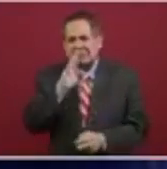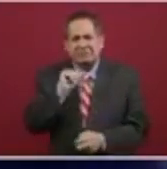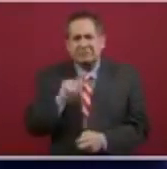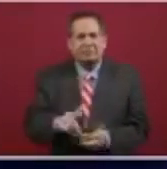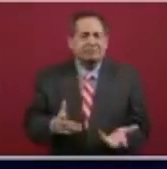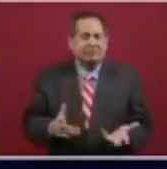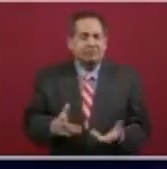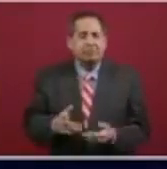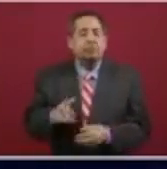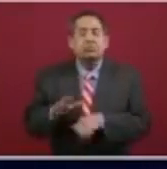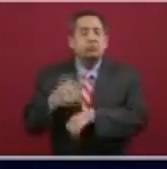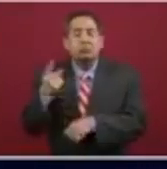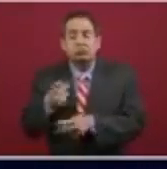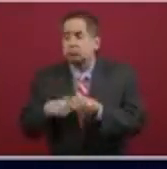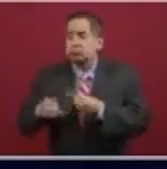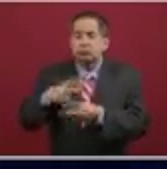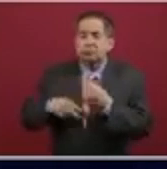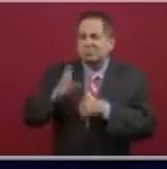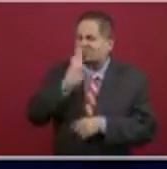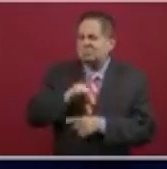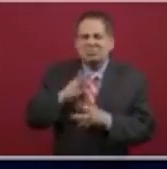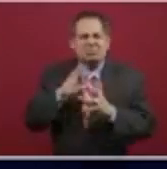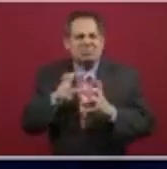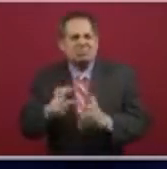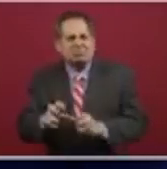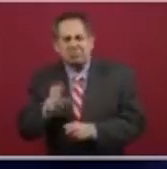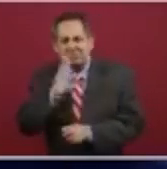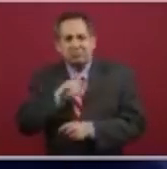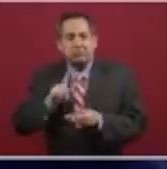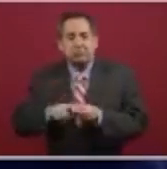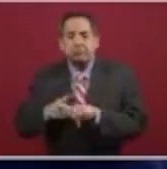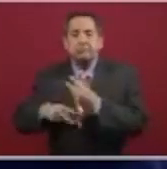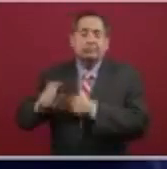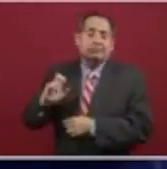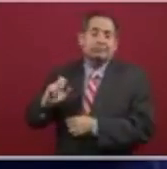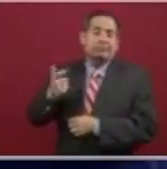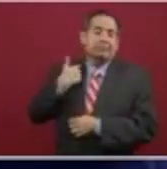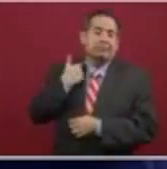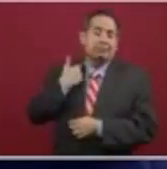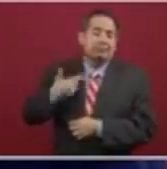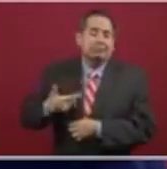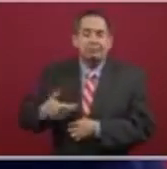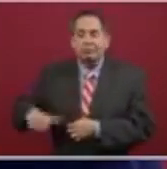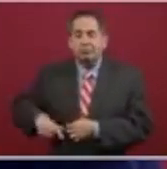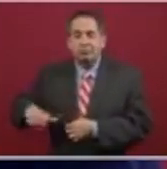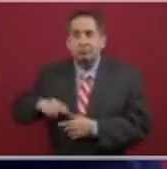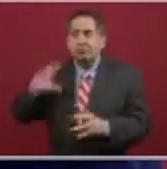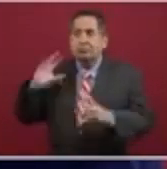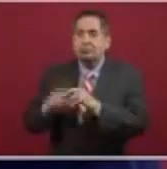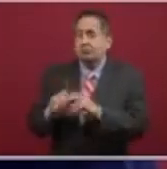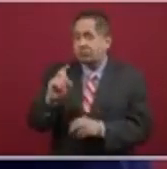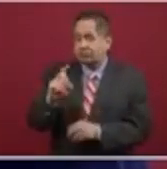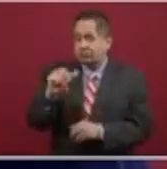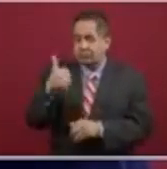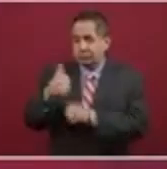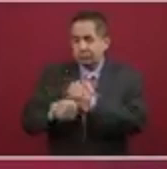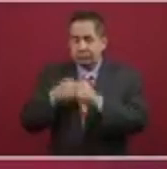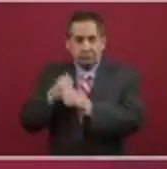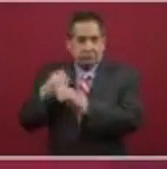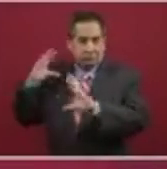las políticas que se aplicaron en los últimos 36 años en el país,